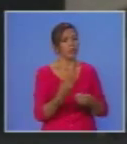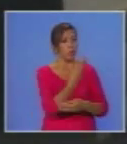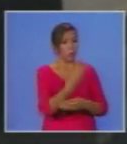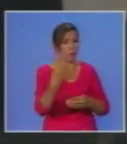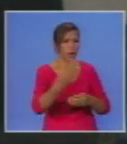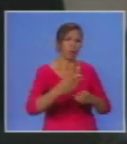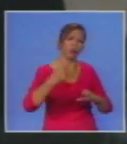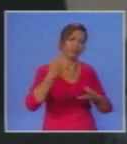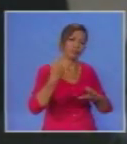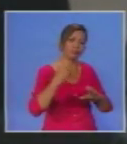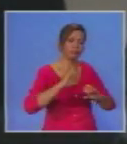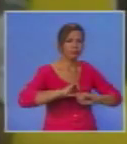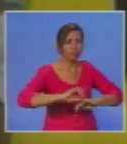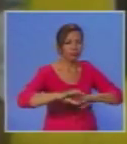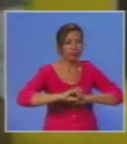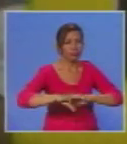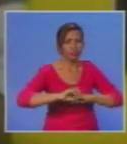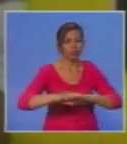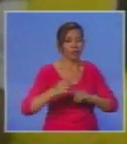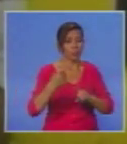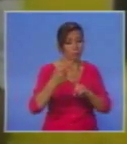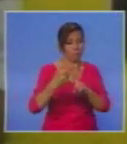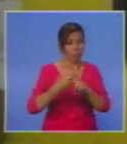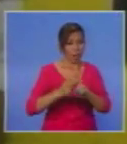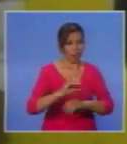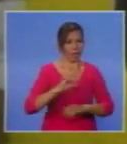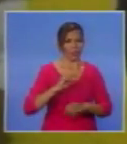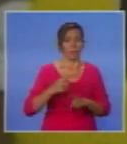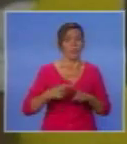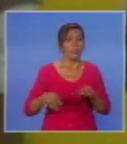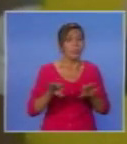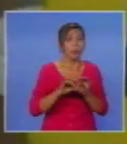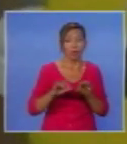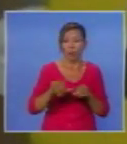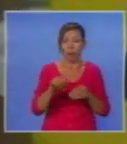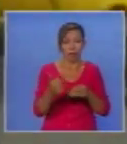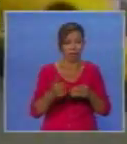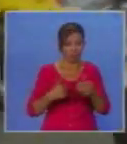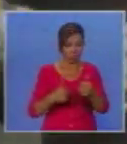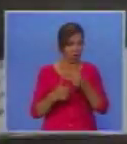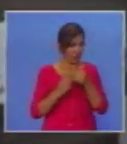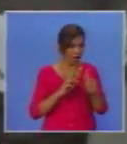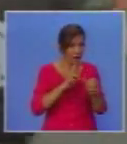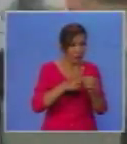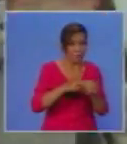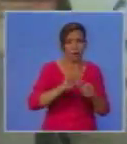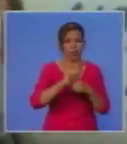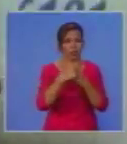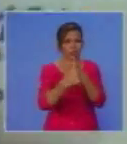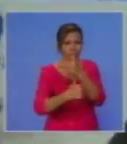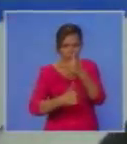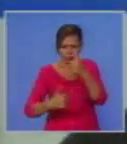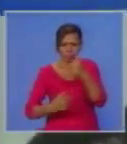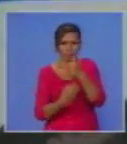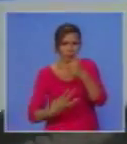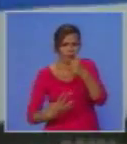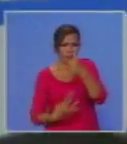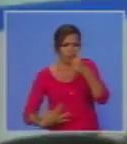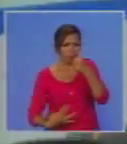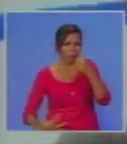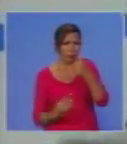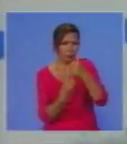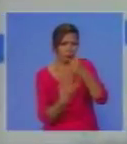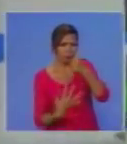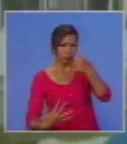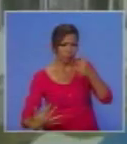ya verían ganancias. Claro, siempre y cuando invitaran a más personas a participar en la red piramidal. Los afectados se dieron cuenta a tiempo